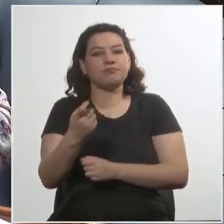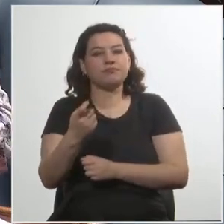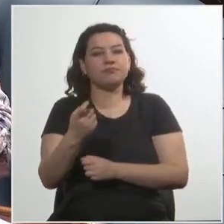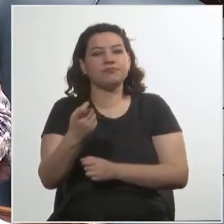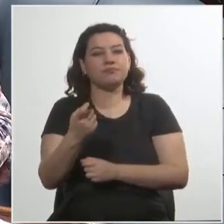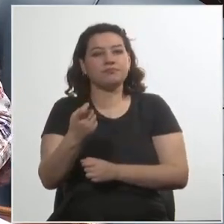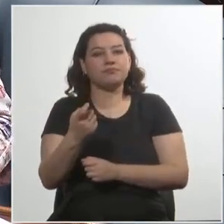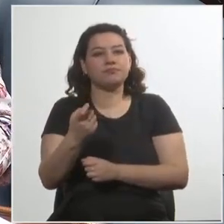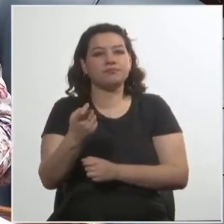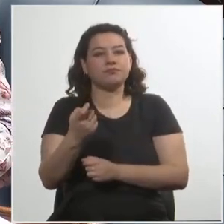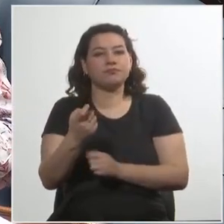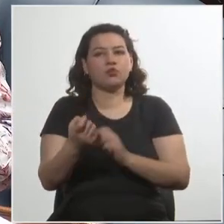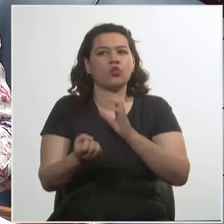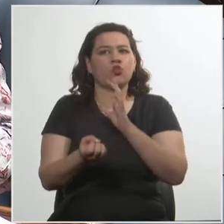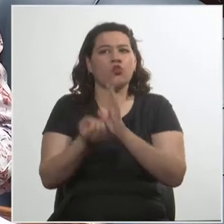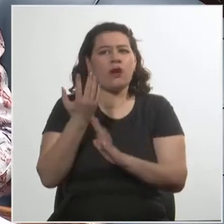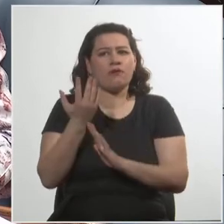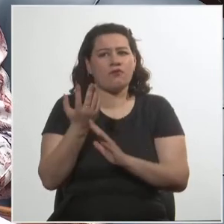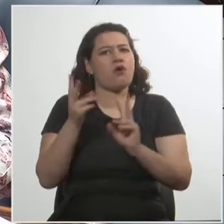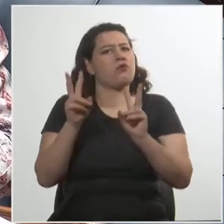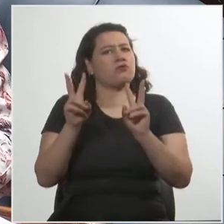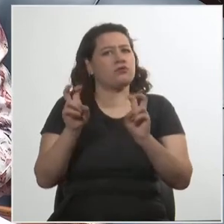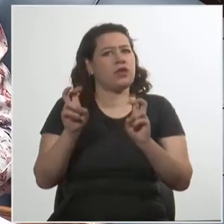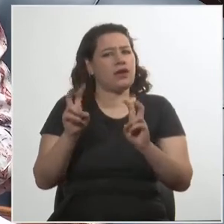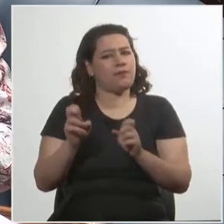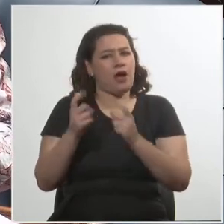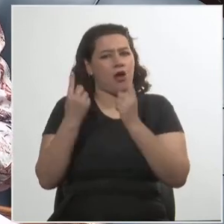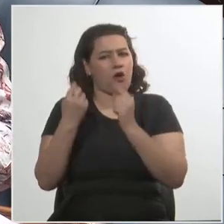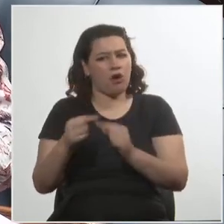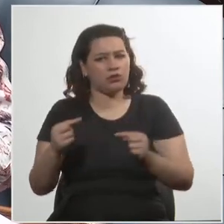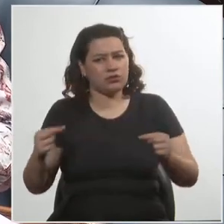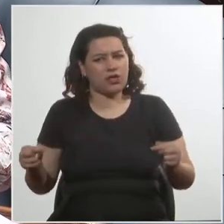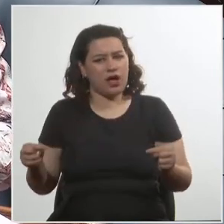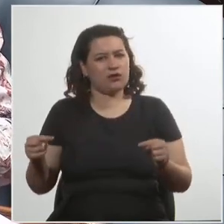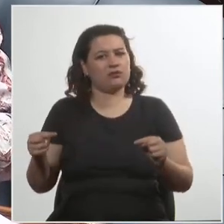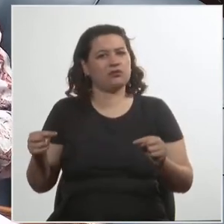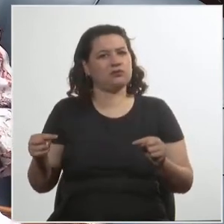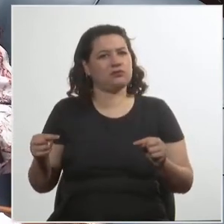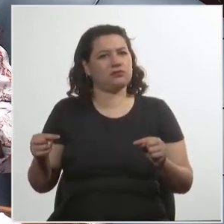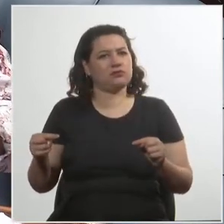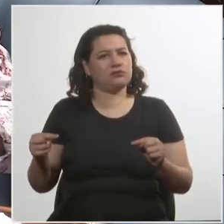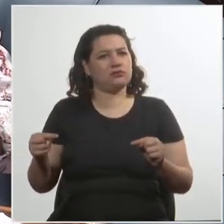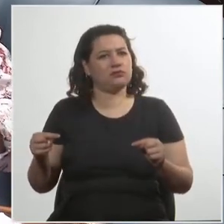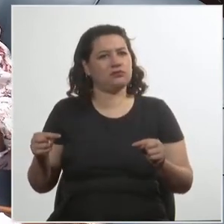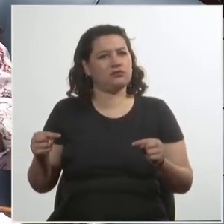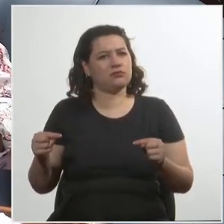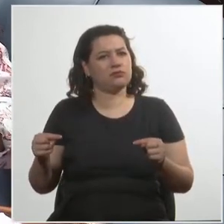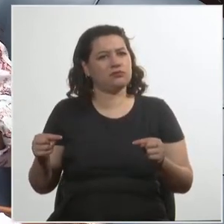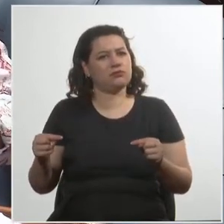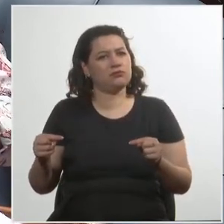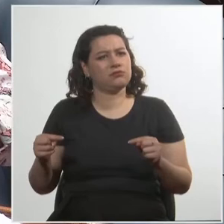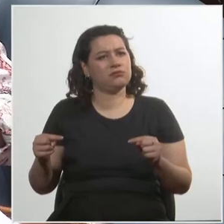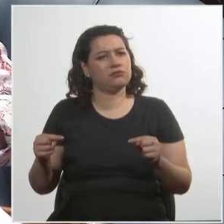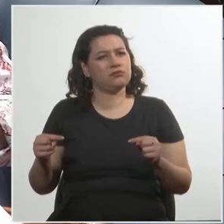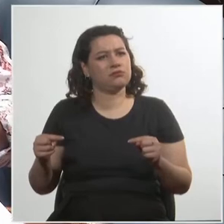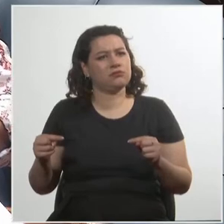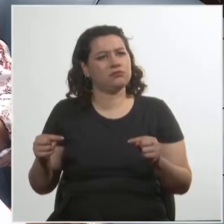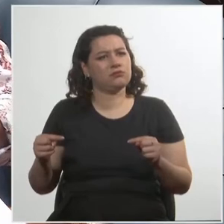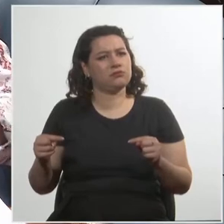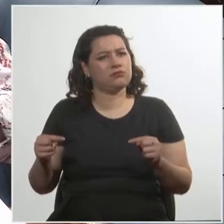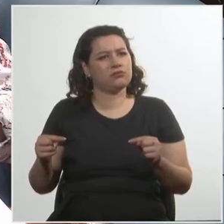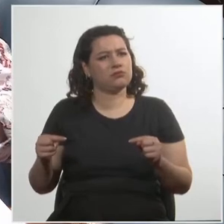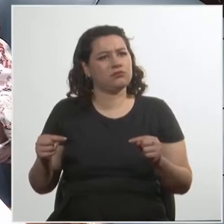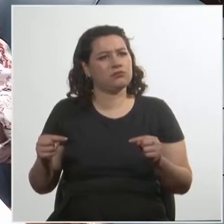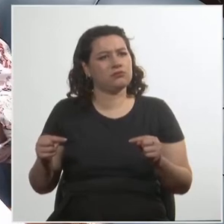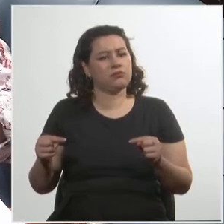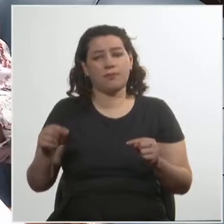otros elementos Incluso se hace un relato por parte de